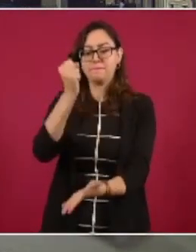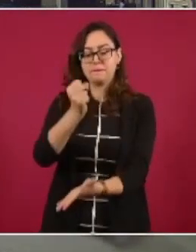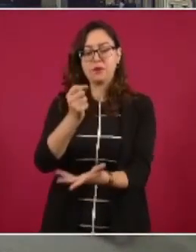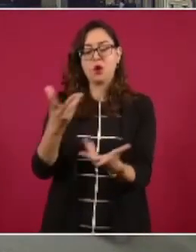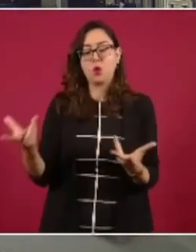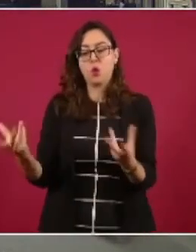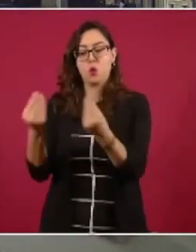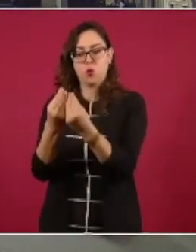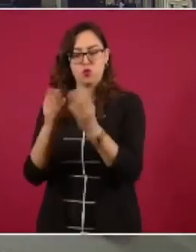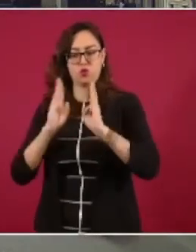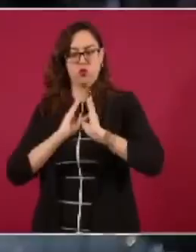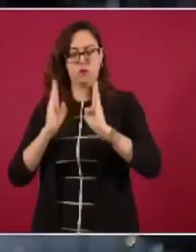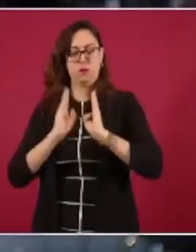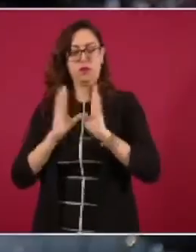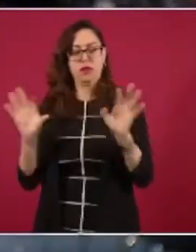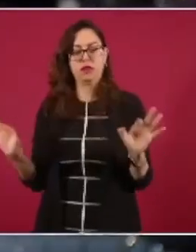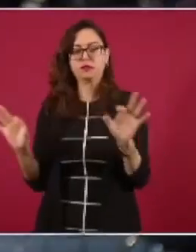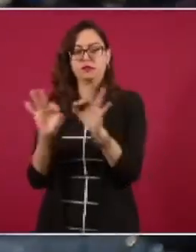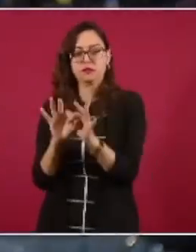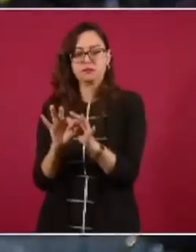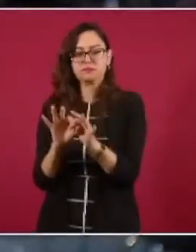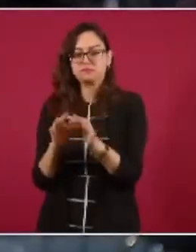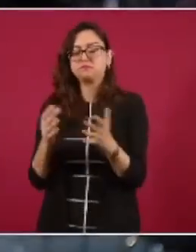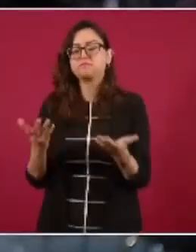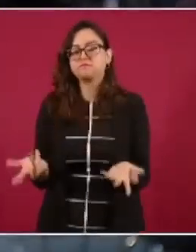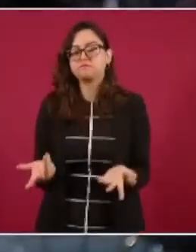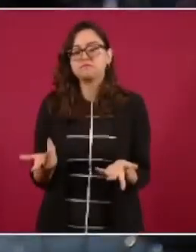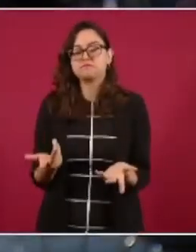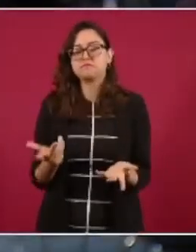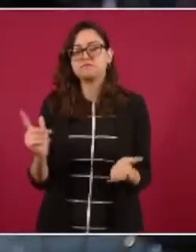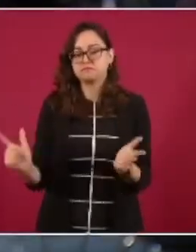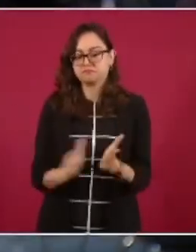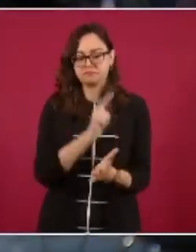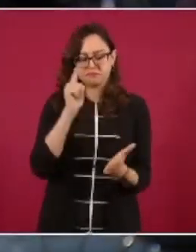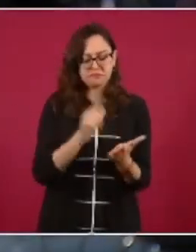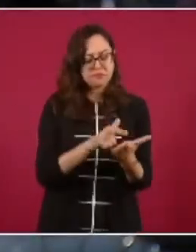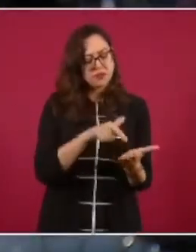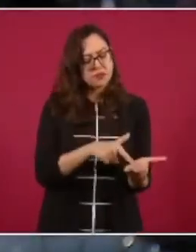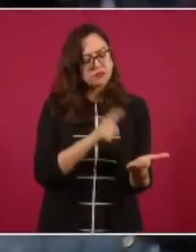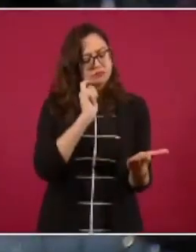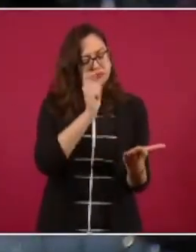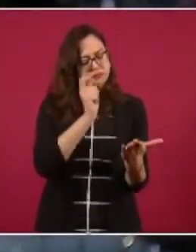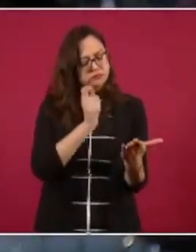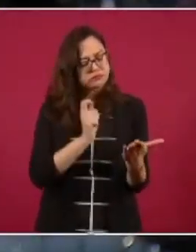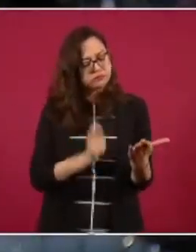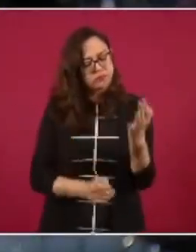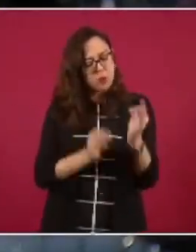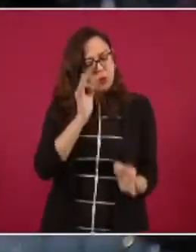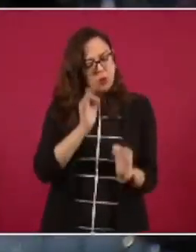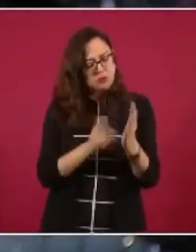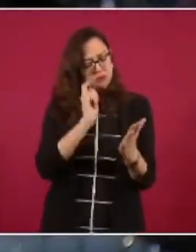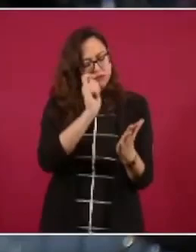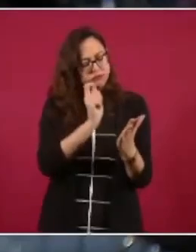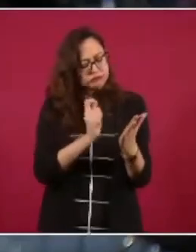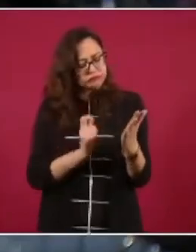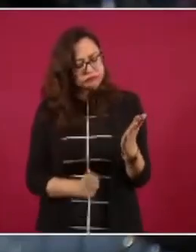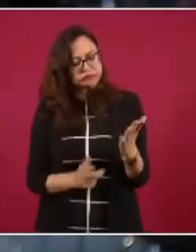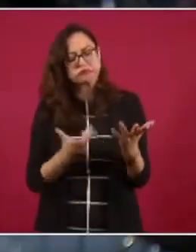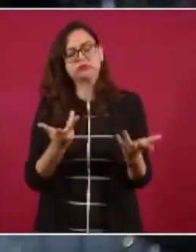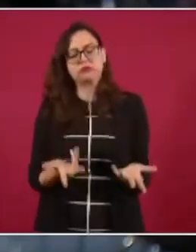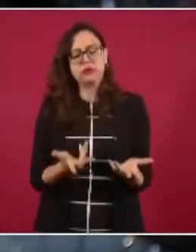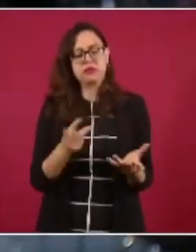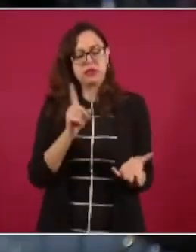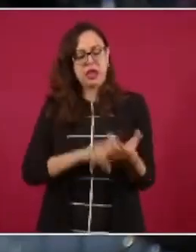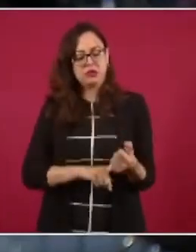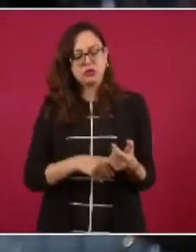Ejército. ¿Qué valoración han hecho jurídica, ya que en la oposición han anunciado que la van a impugnar ante la Corte? Y si desde